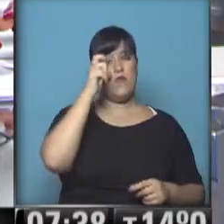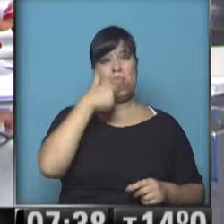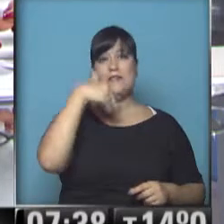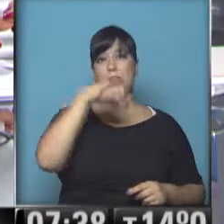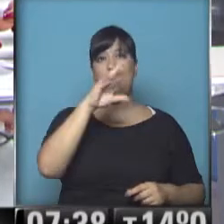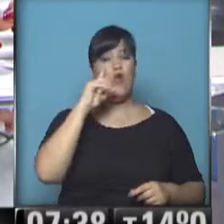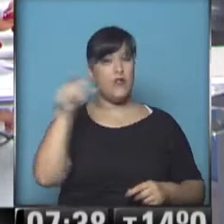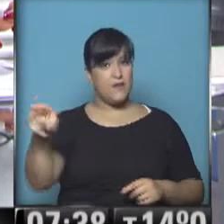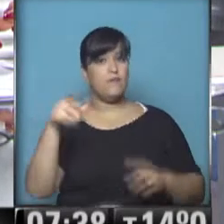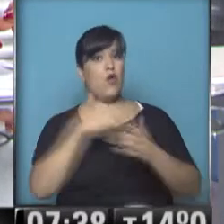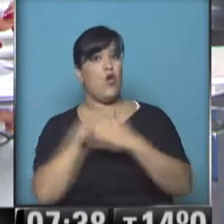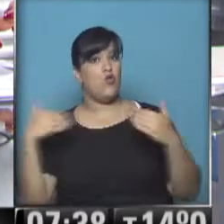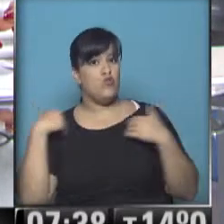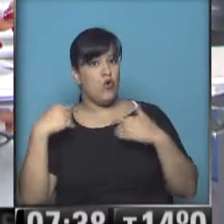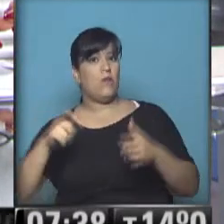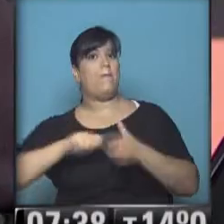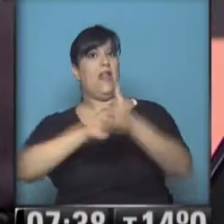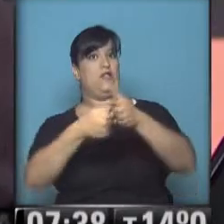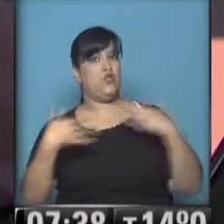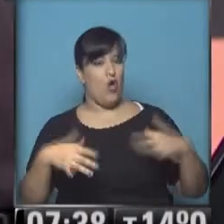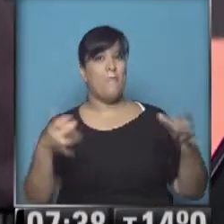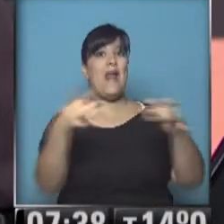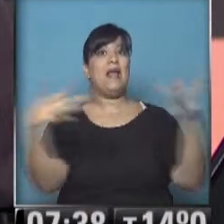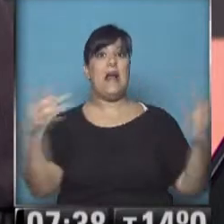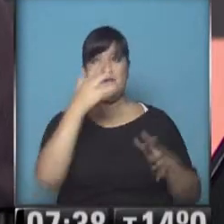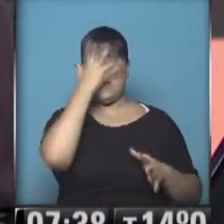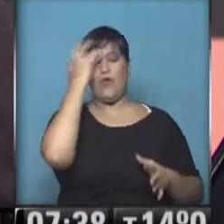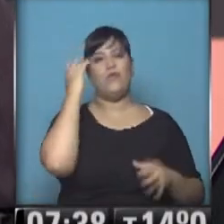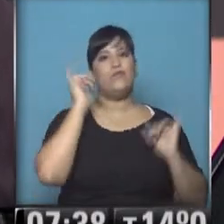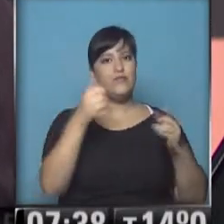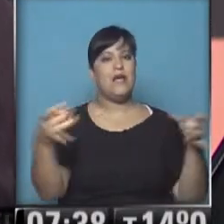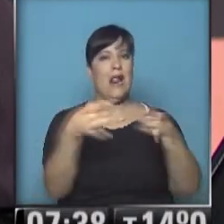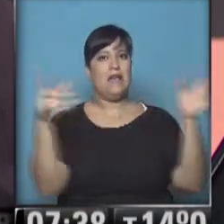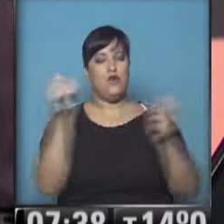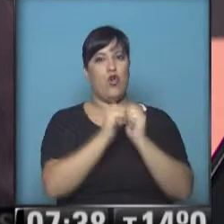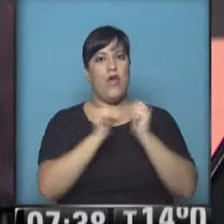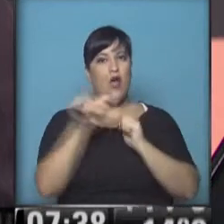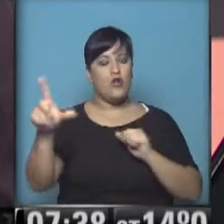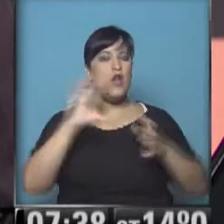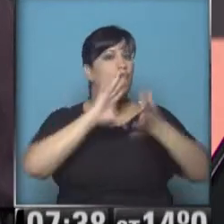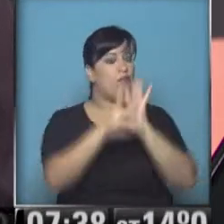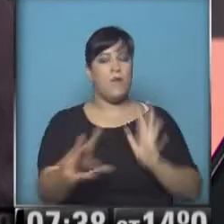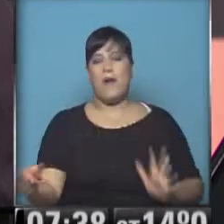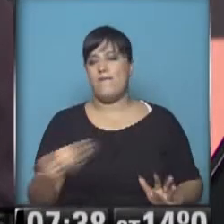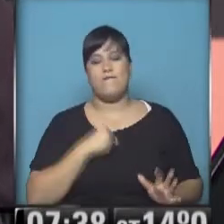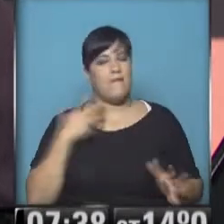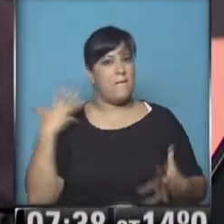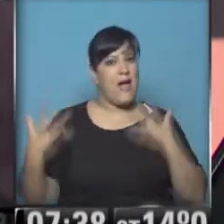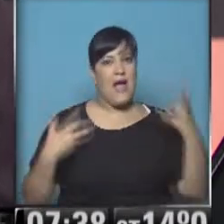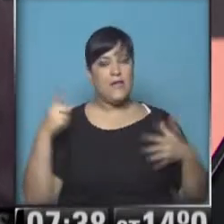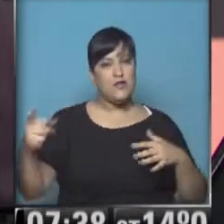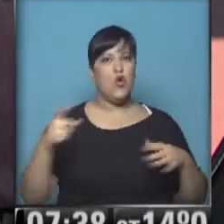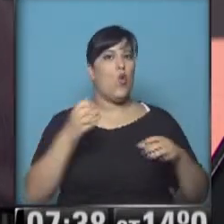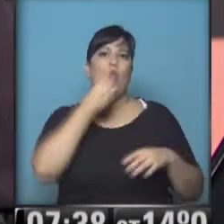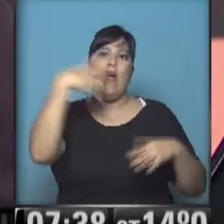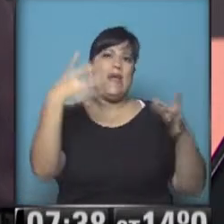de Newell's a su equipo para el clásico? Y bueno, es una realidad. El clásico en Rosario se vive en forma muy pasional. Cualquier clásico de nuestro